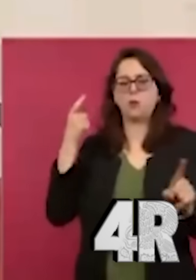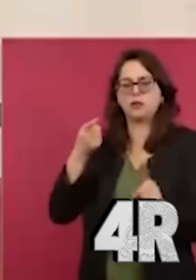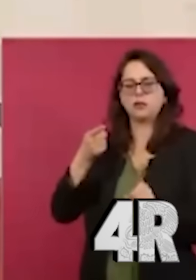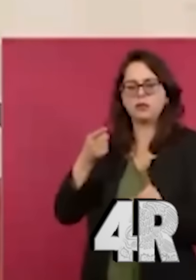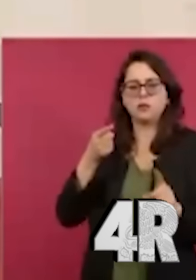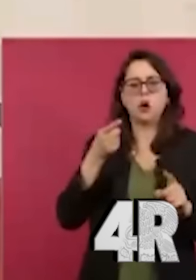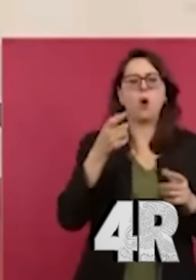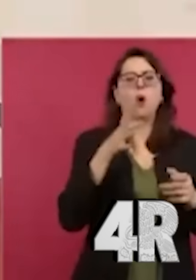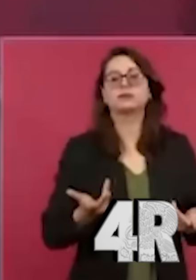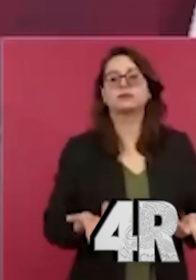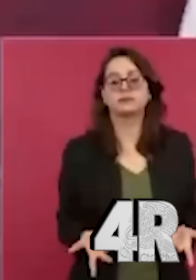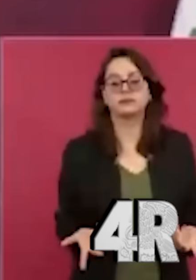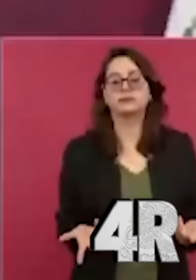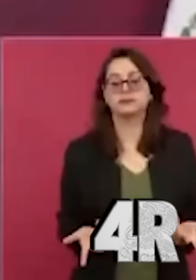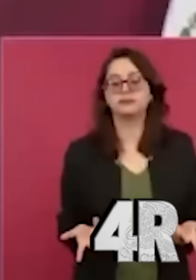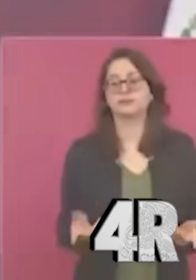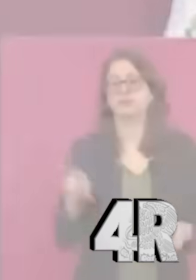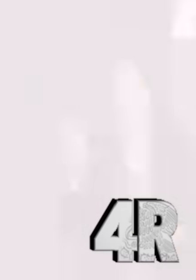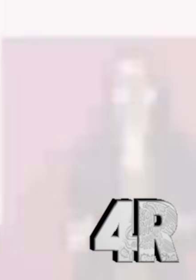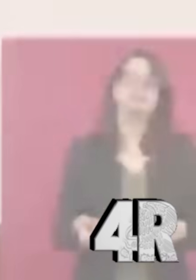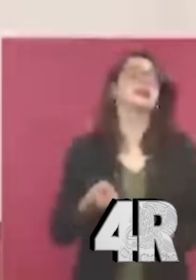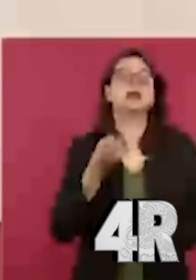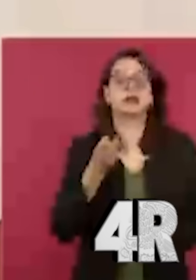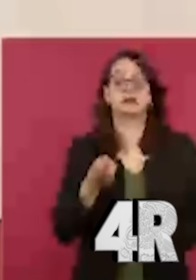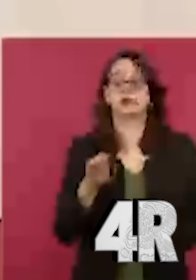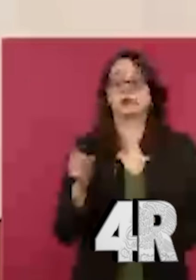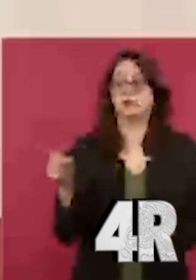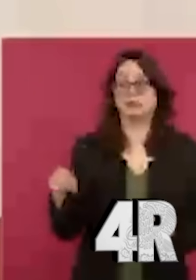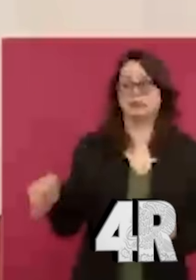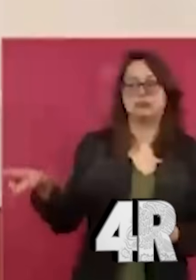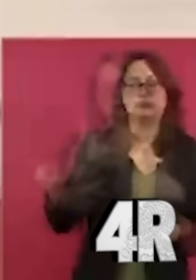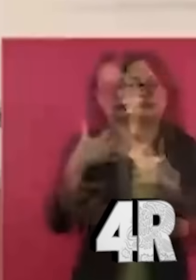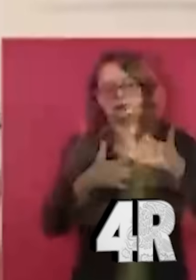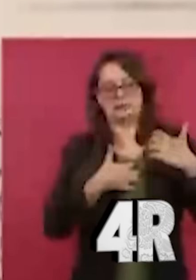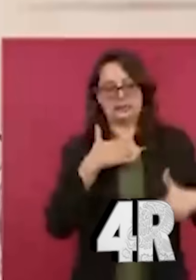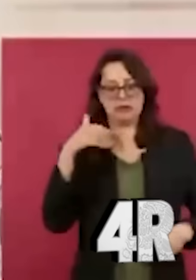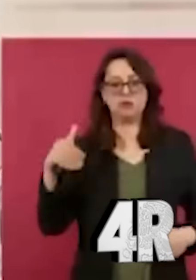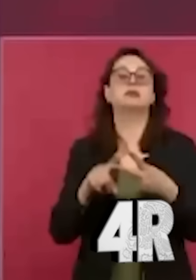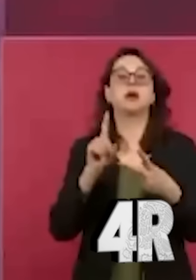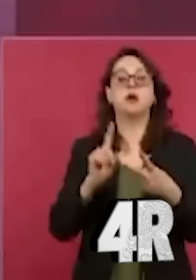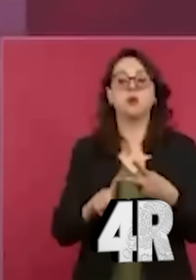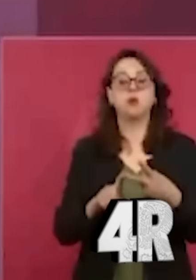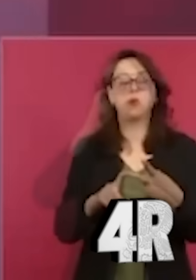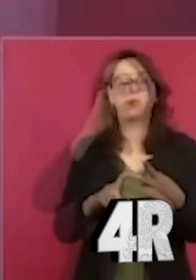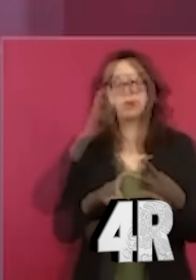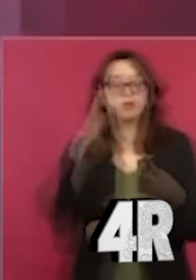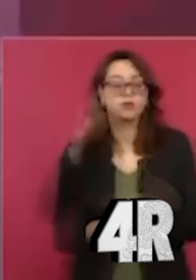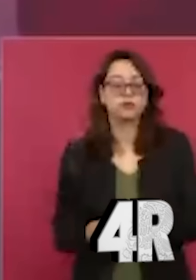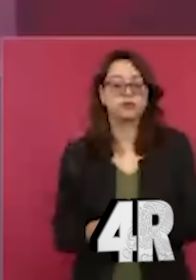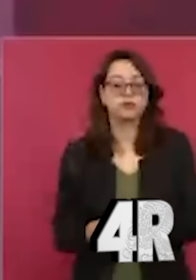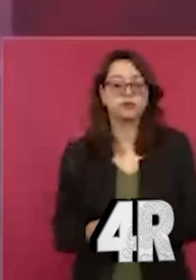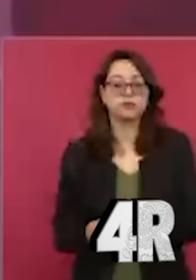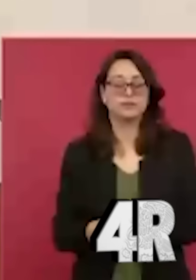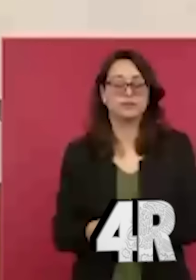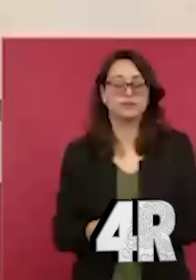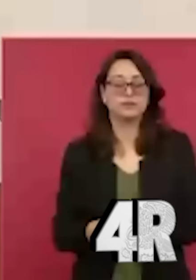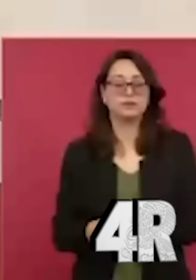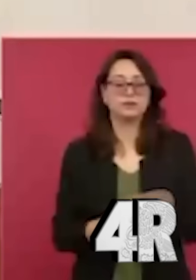la reforma del Poder Judicial. La otra parte del enojo es que son